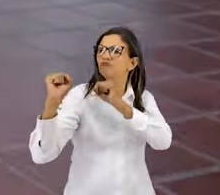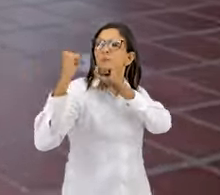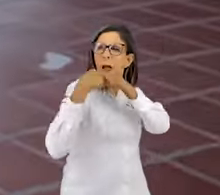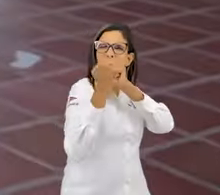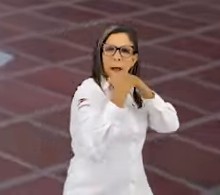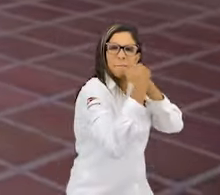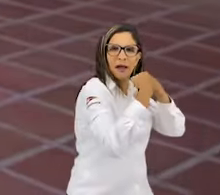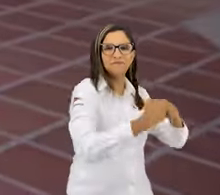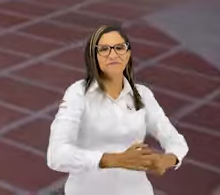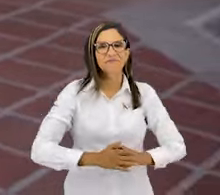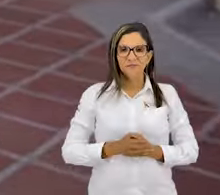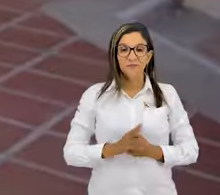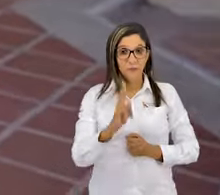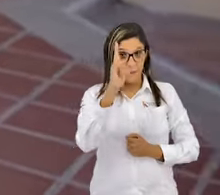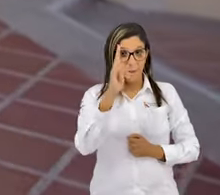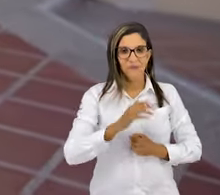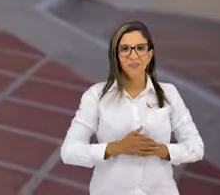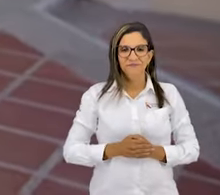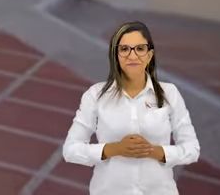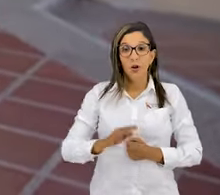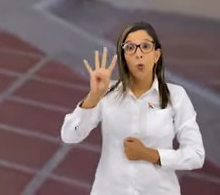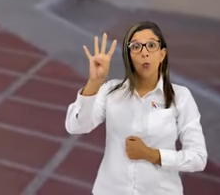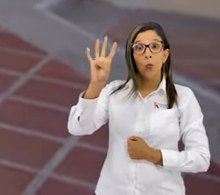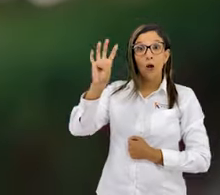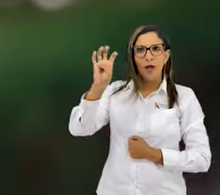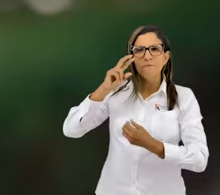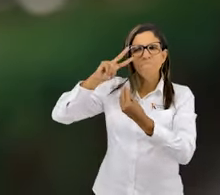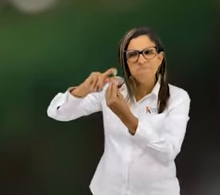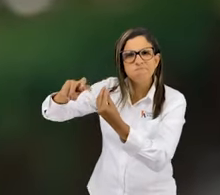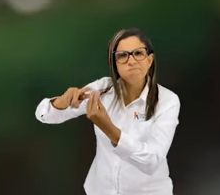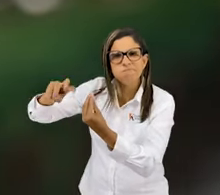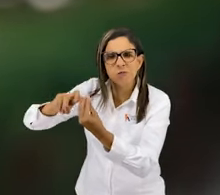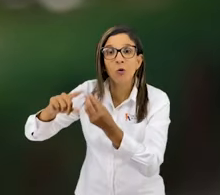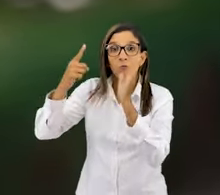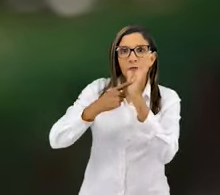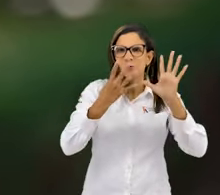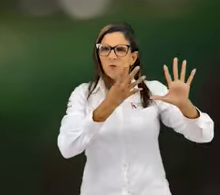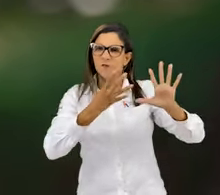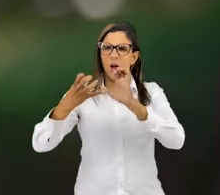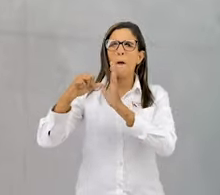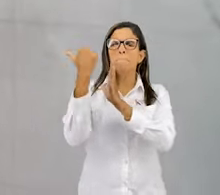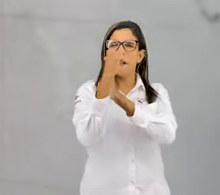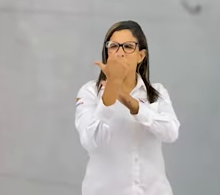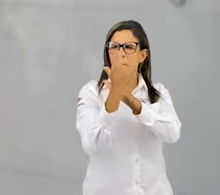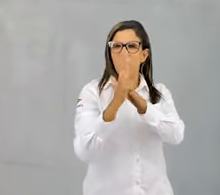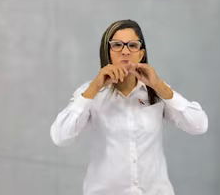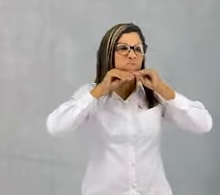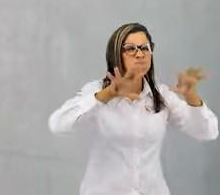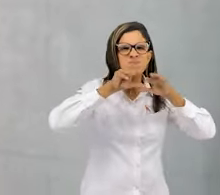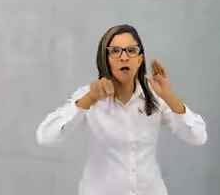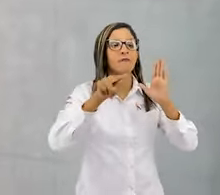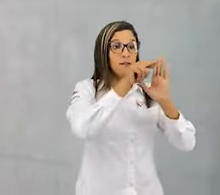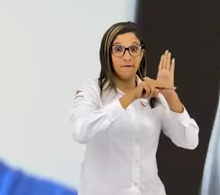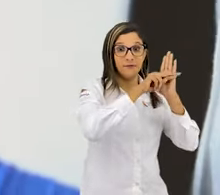presencia en 25 países gracias a convenios por cooperación internacional. Contamos con 9 patentes de invención,